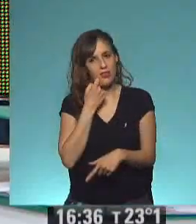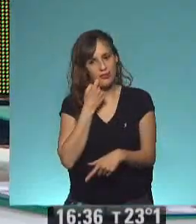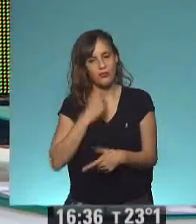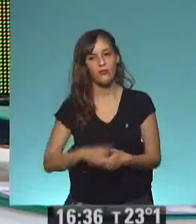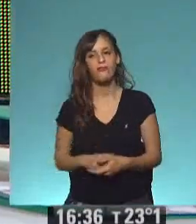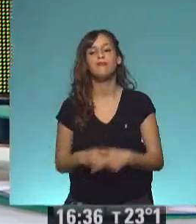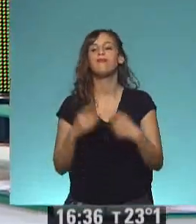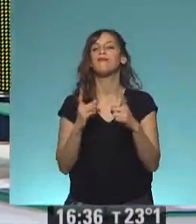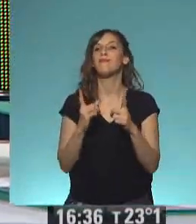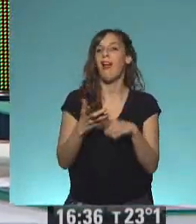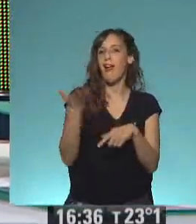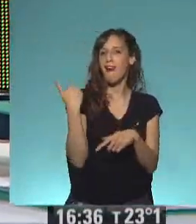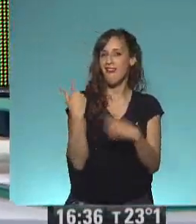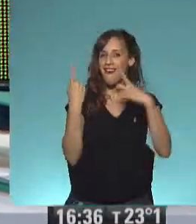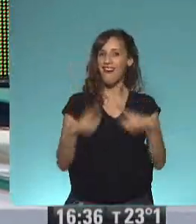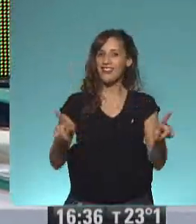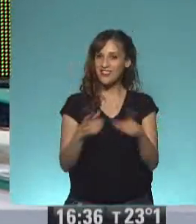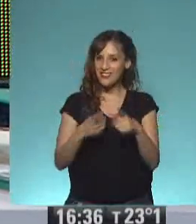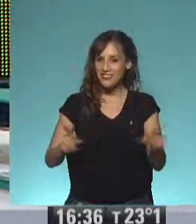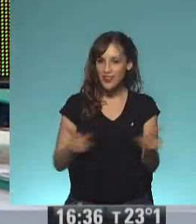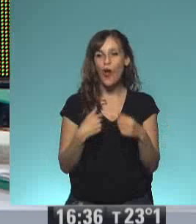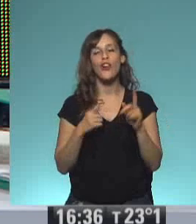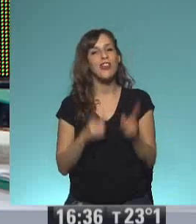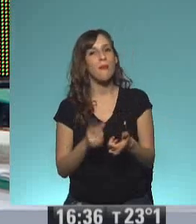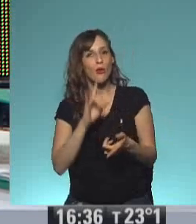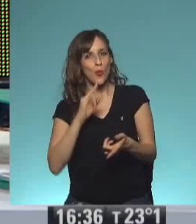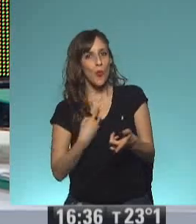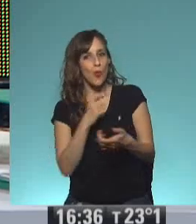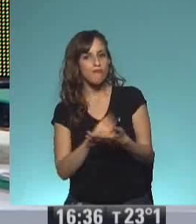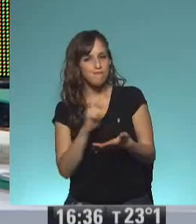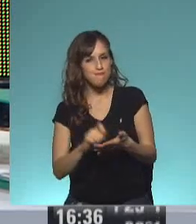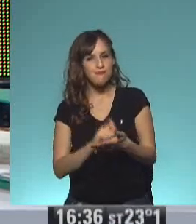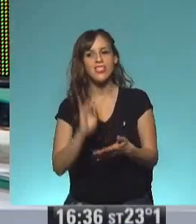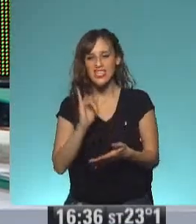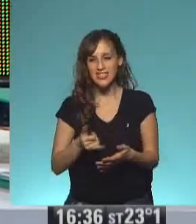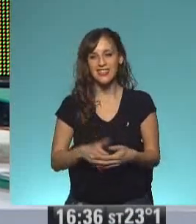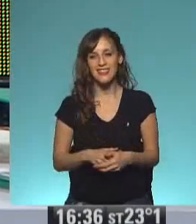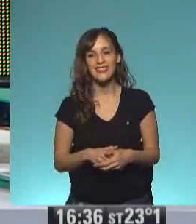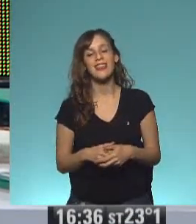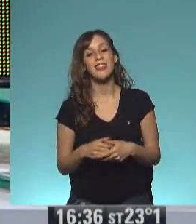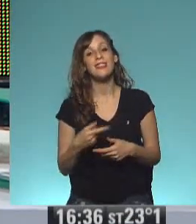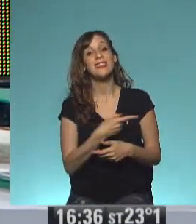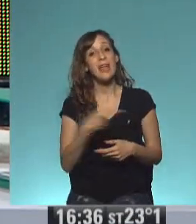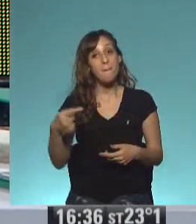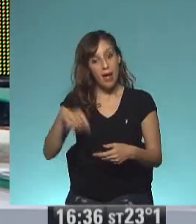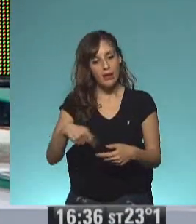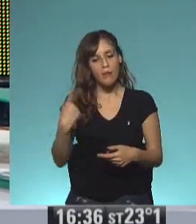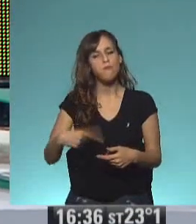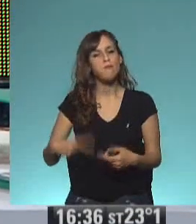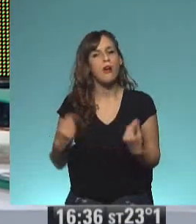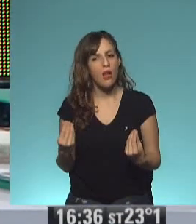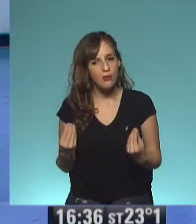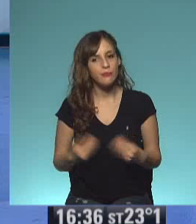cantando canciones escribiendo cierto en esta semana que estoy moviendo